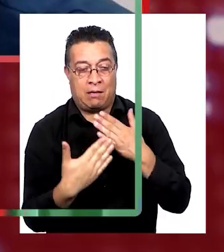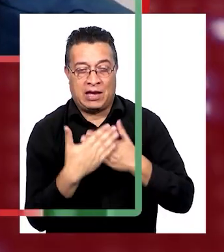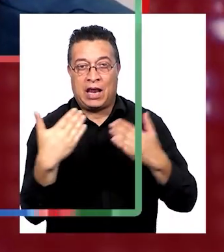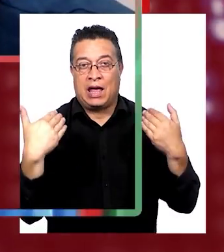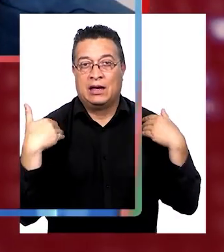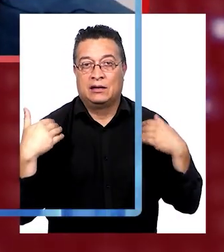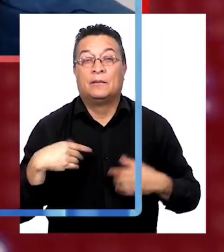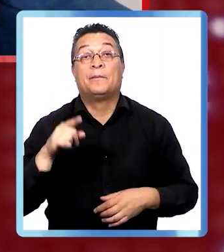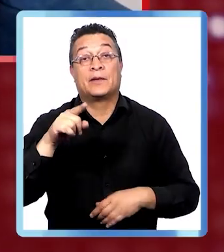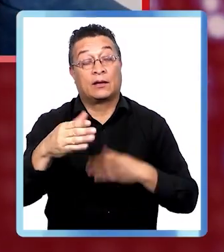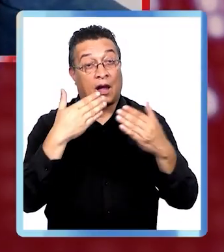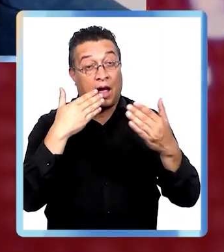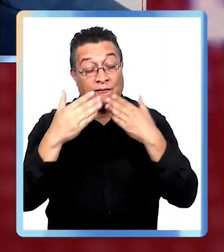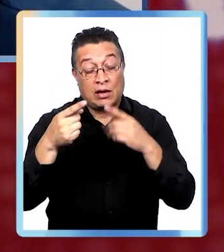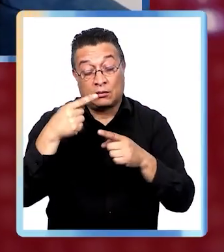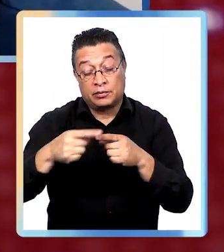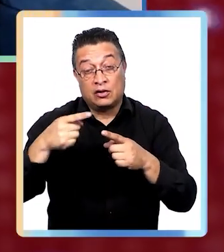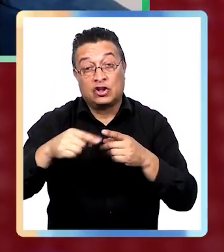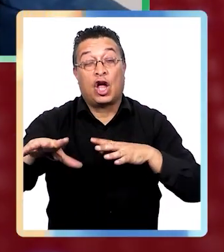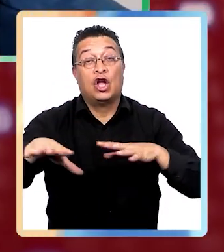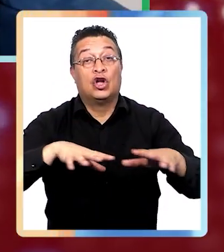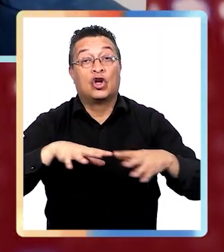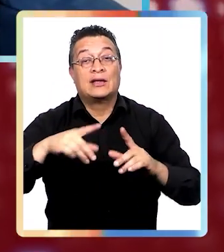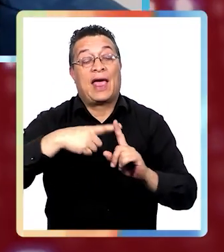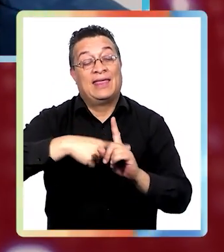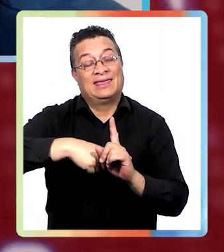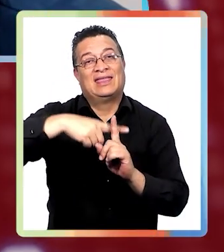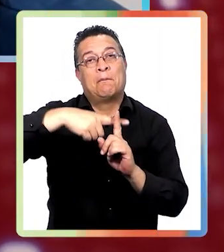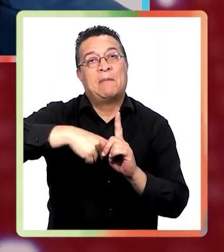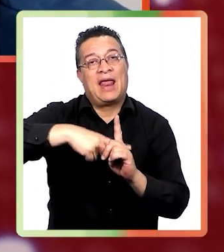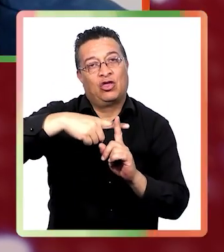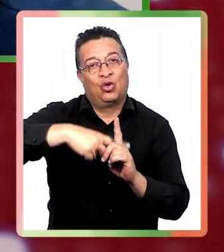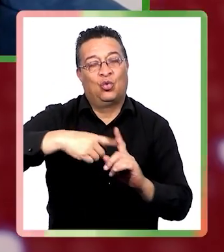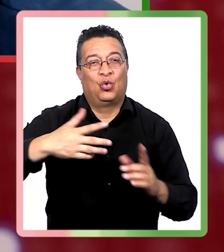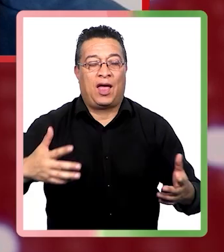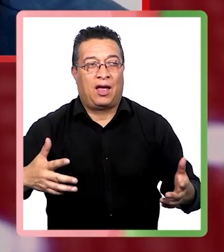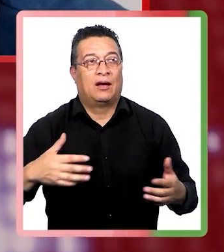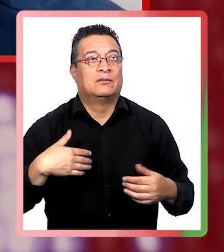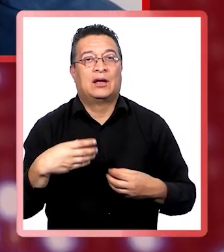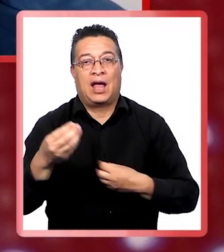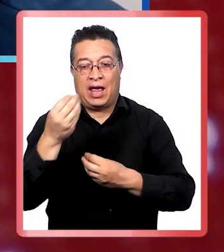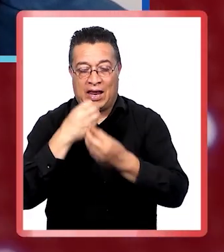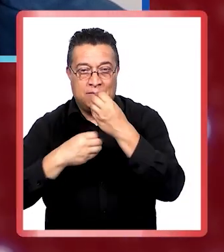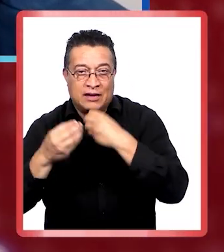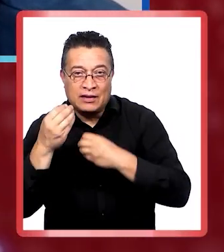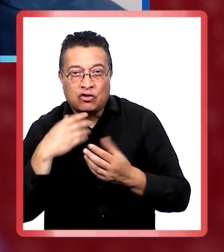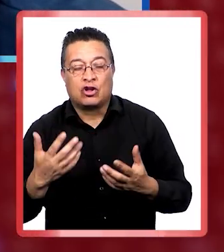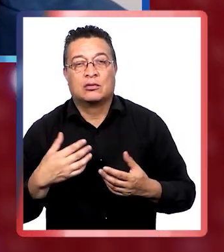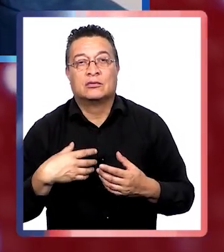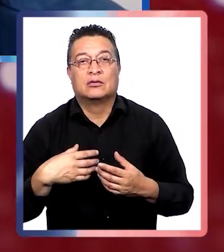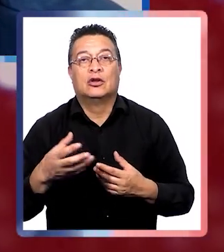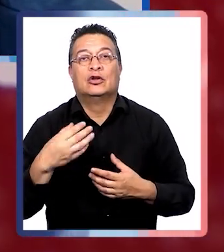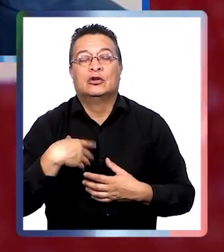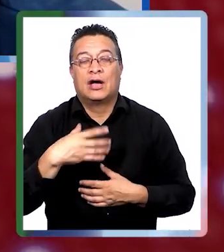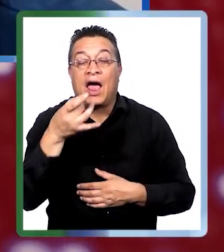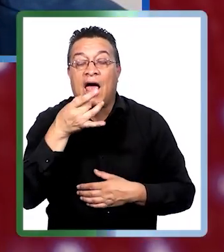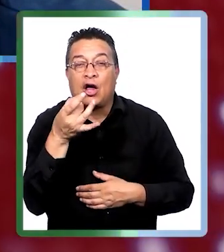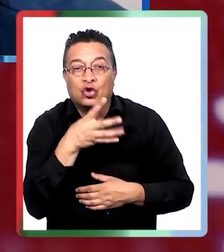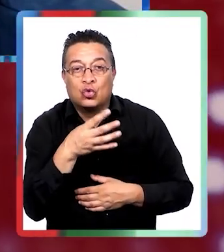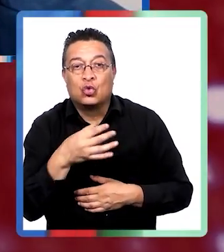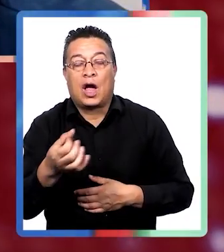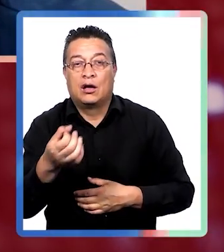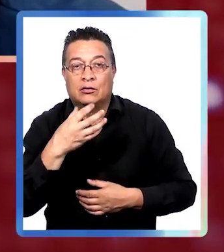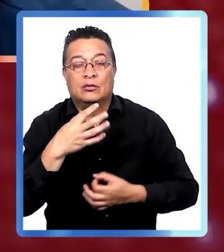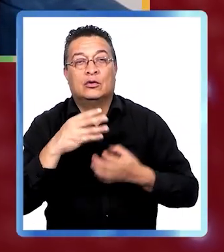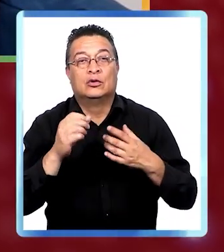Que básicamente ahora estábamos hablando de distintos factores que la temperatura, la alimentación, el consumo